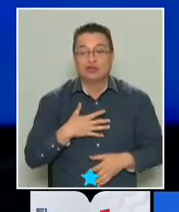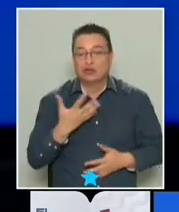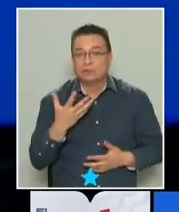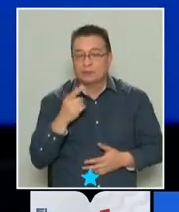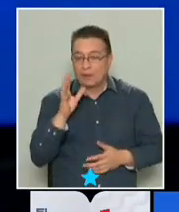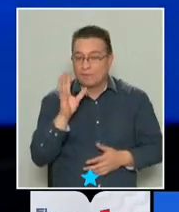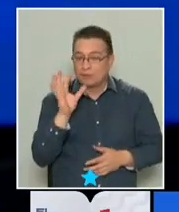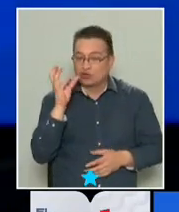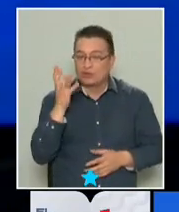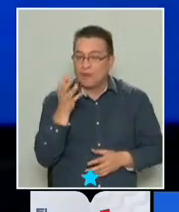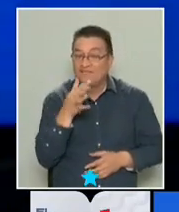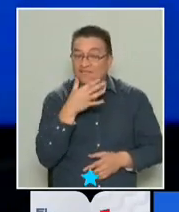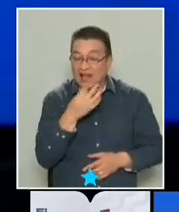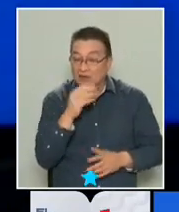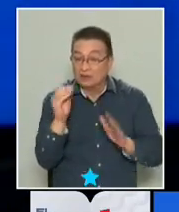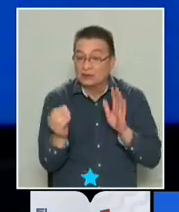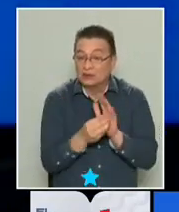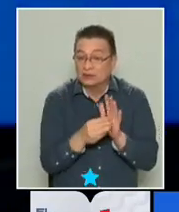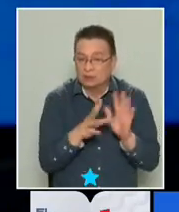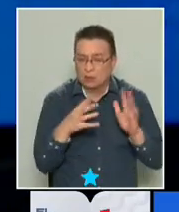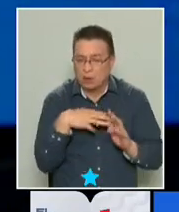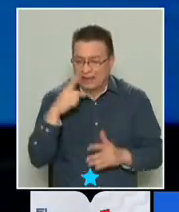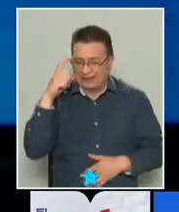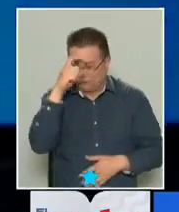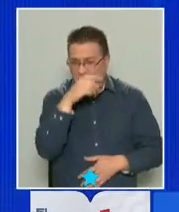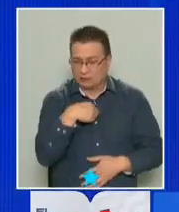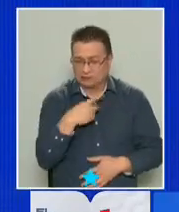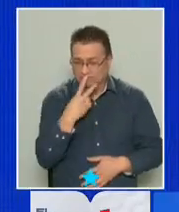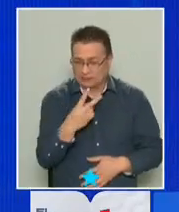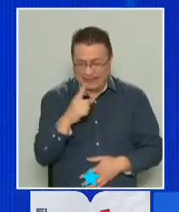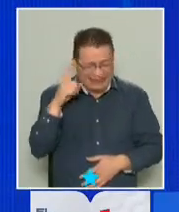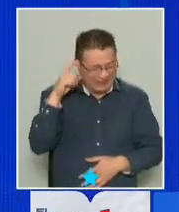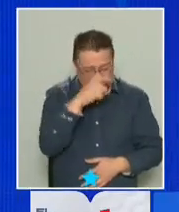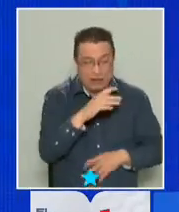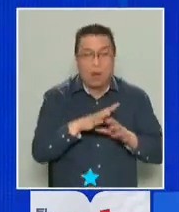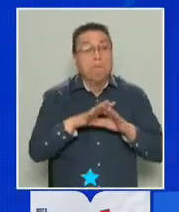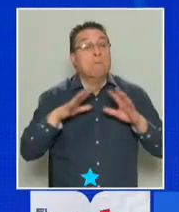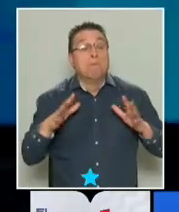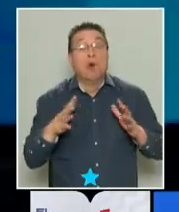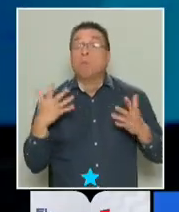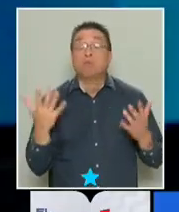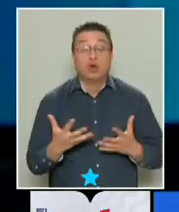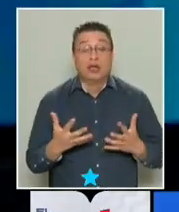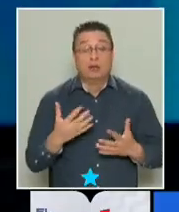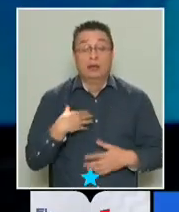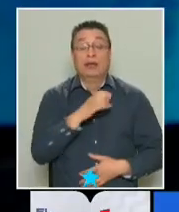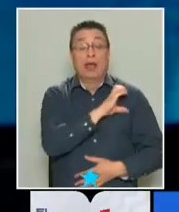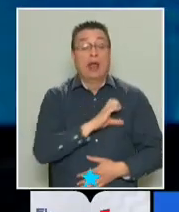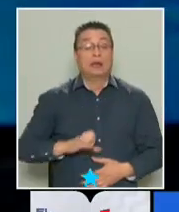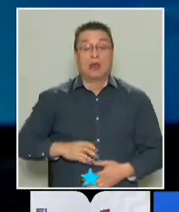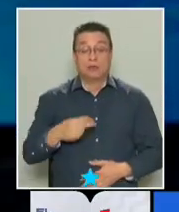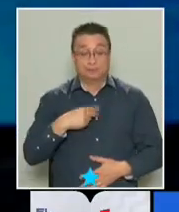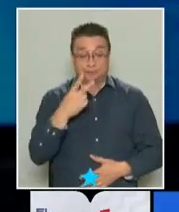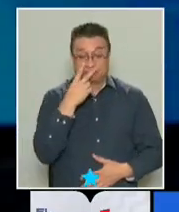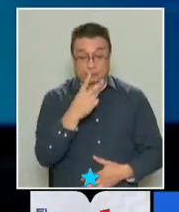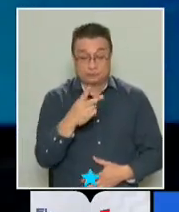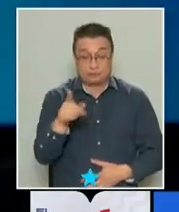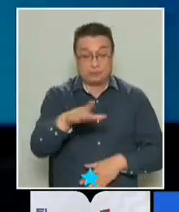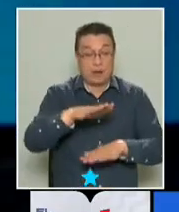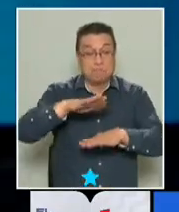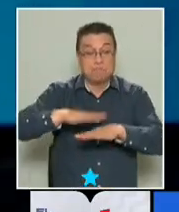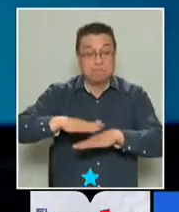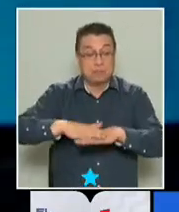es este tan fácil sea de aplicar y perdón al escepticismo lo que otro súper completo porque qué va a pasar cuando el estado si el estado ve que los mínimos